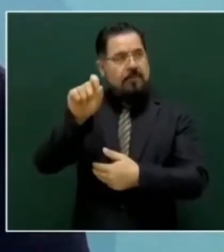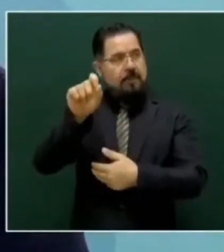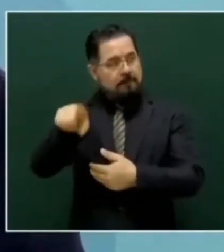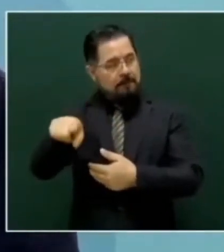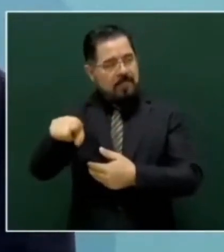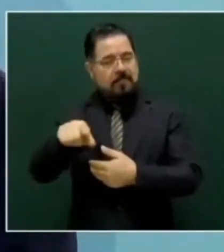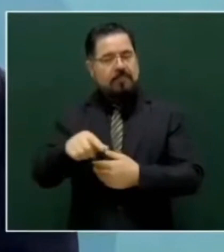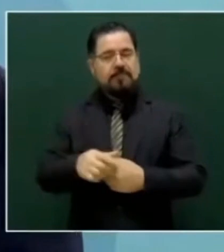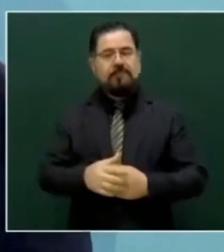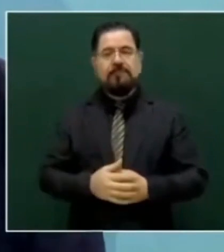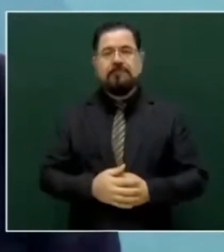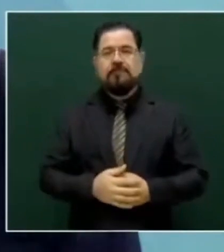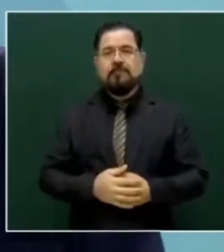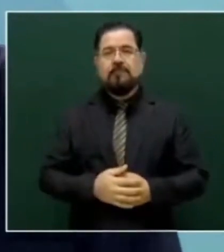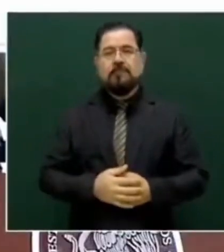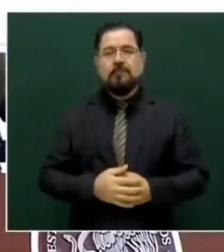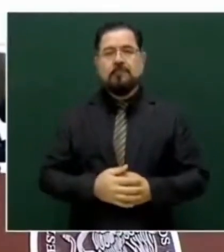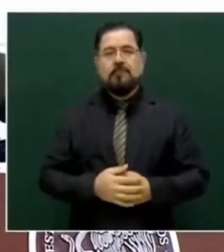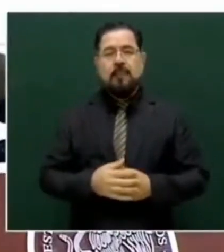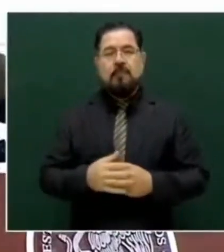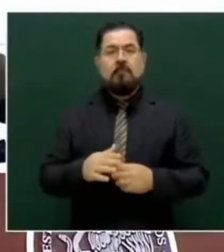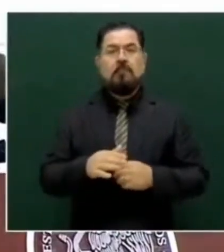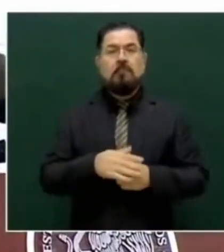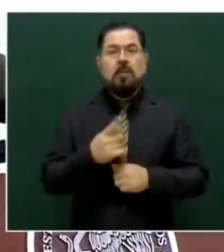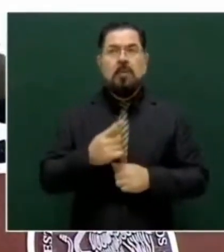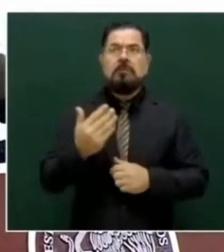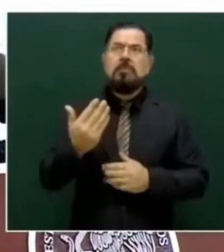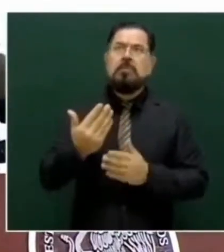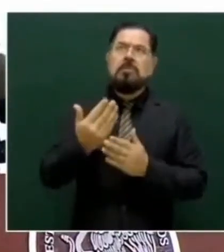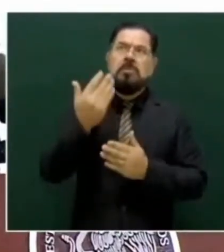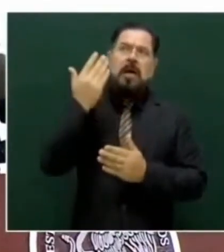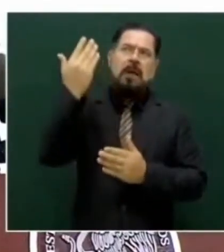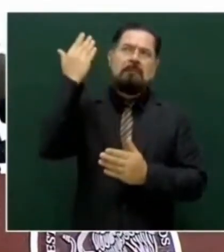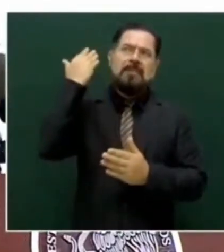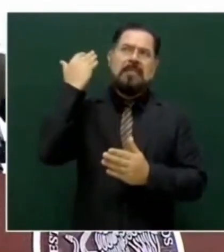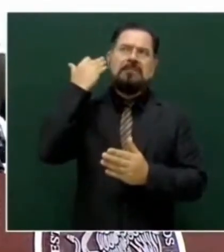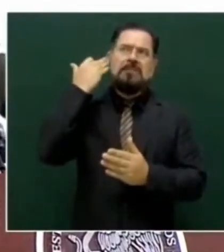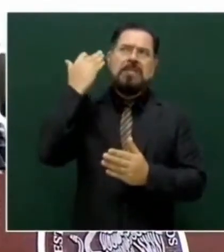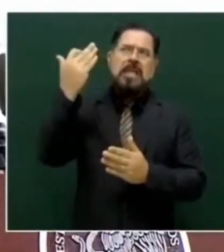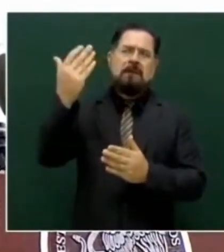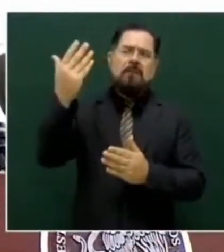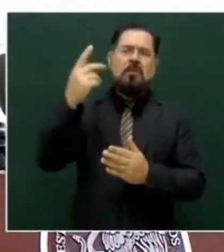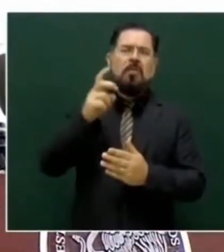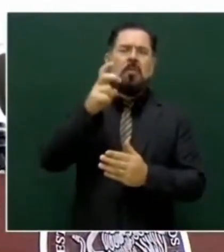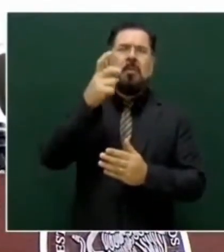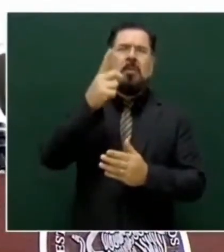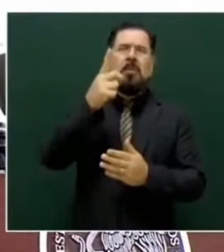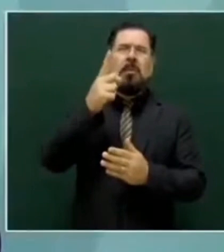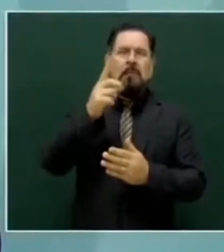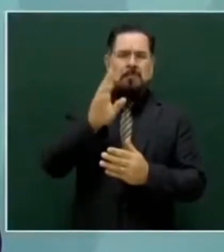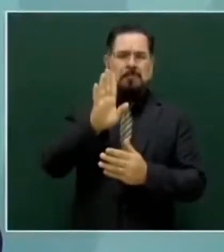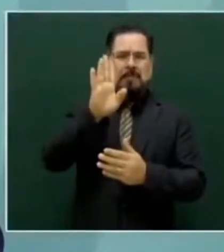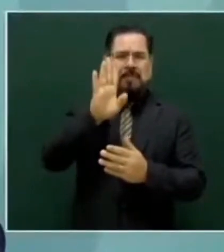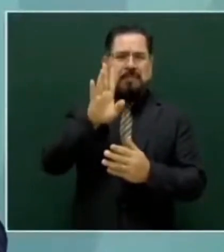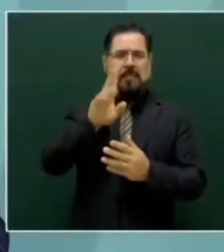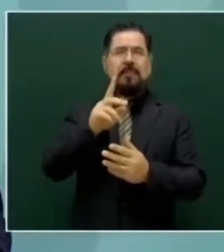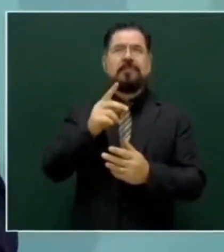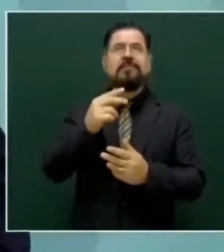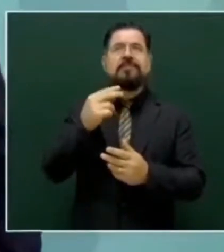lo que fue en su tiempo o algo parecido a la Alianza para el